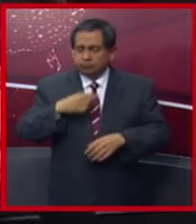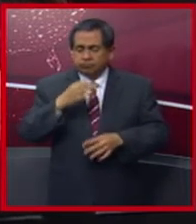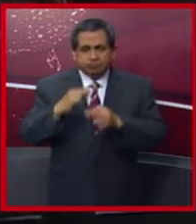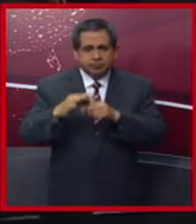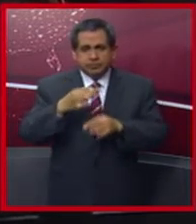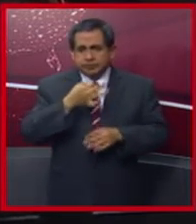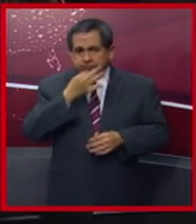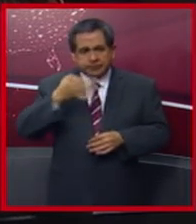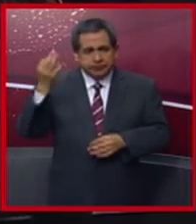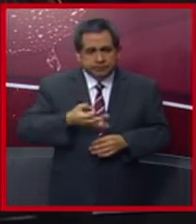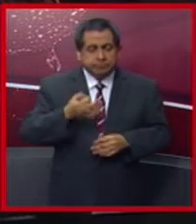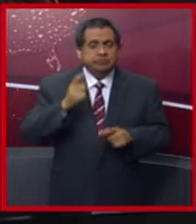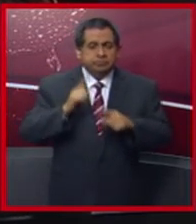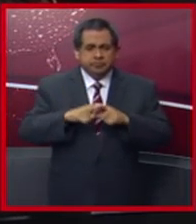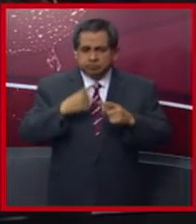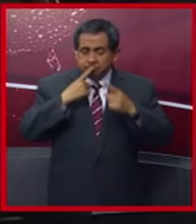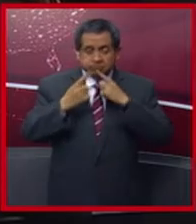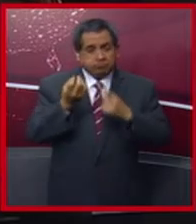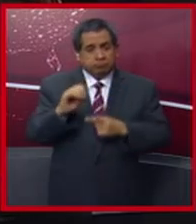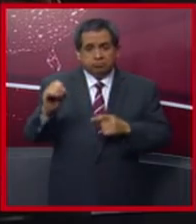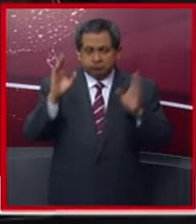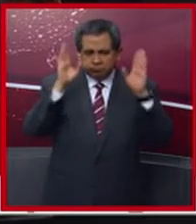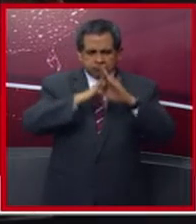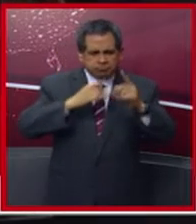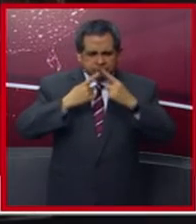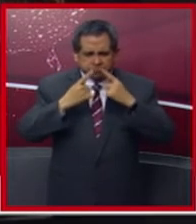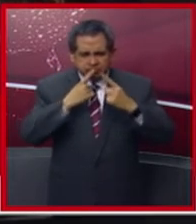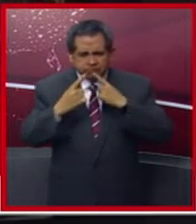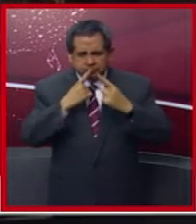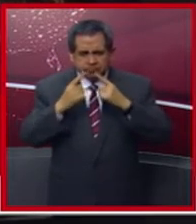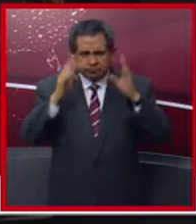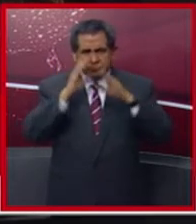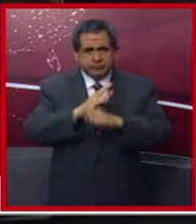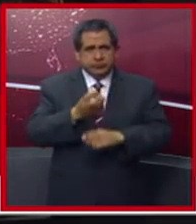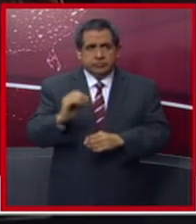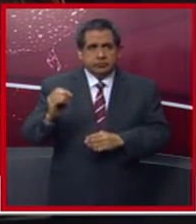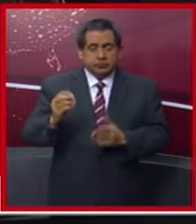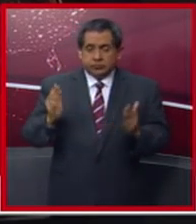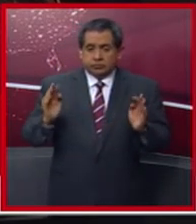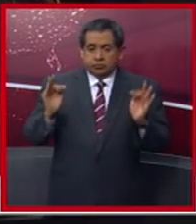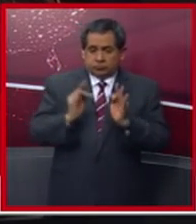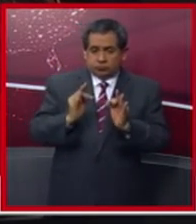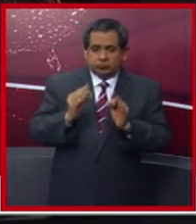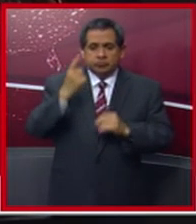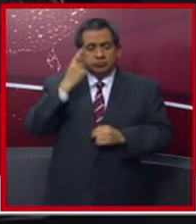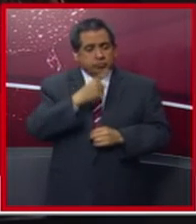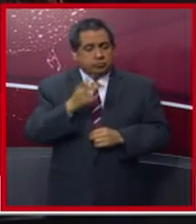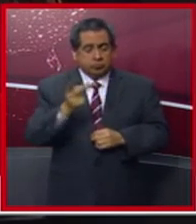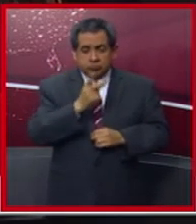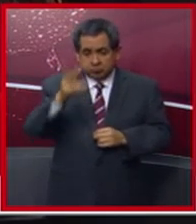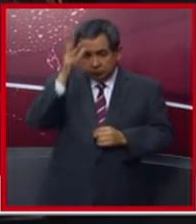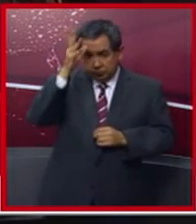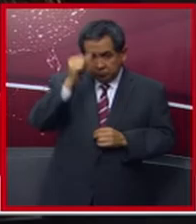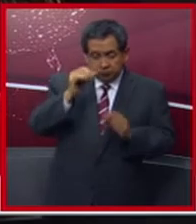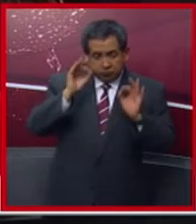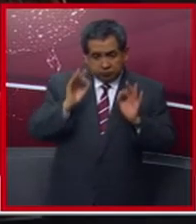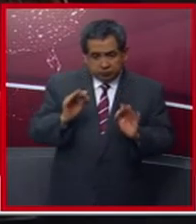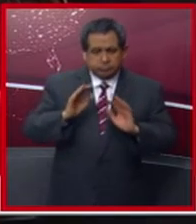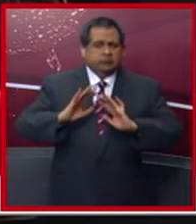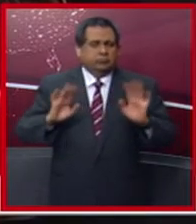la conciliación como una etapa obligatoria dentro del proceso y en esta etapa obligatoria que las partes puedan llegar a un acuerdo y en este